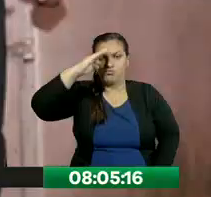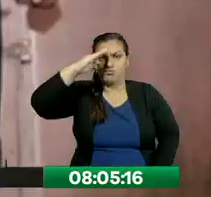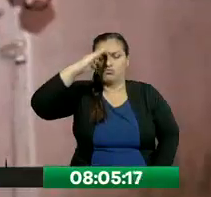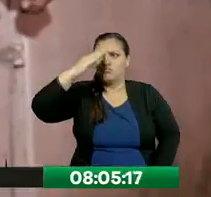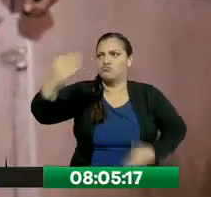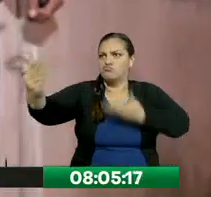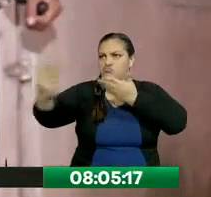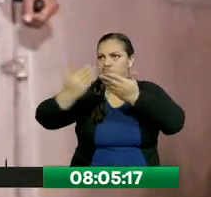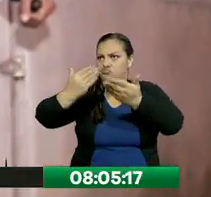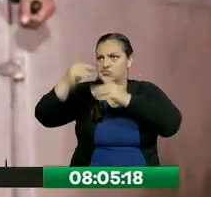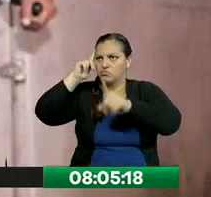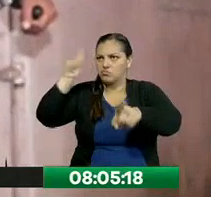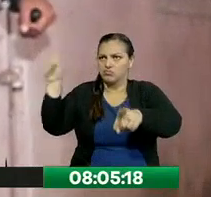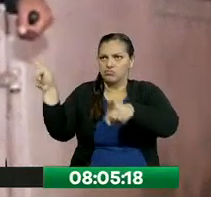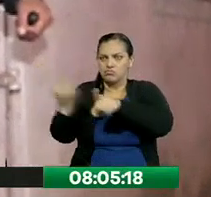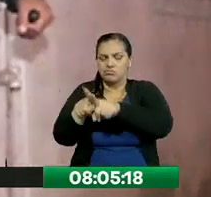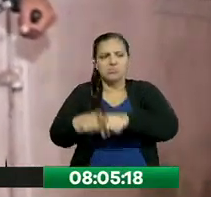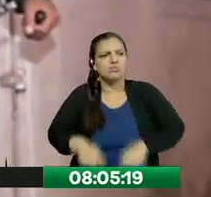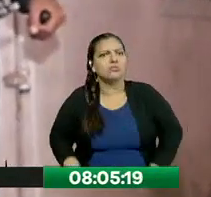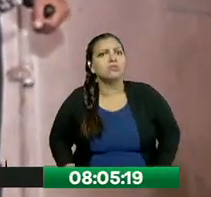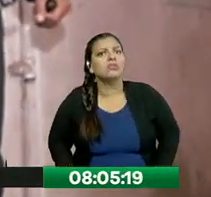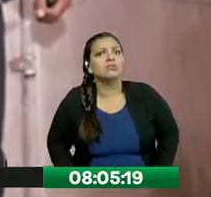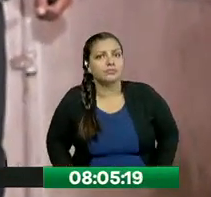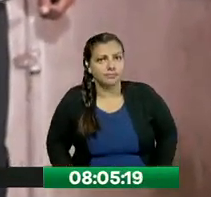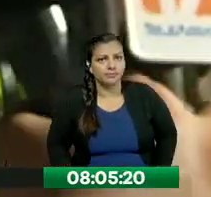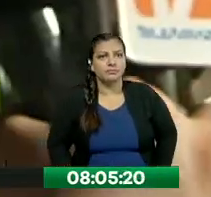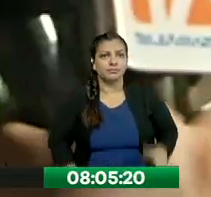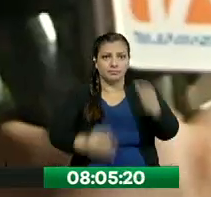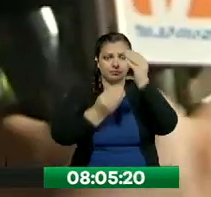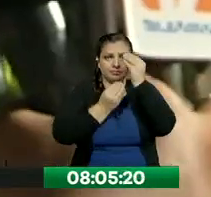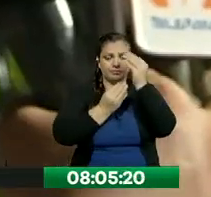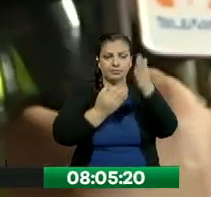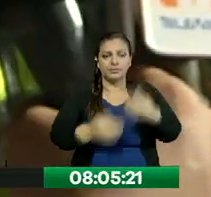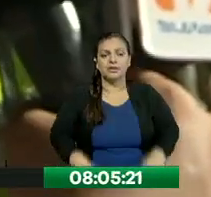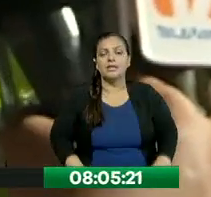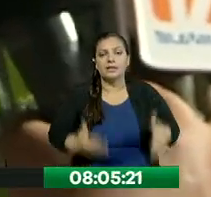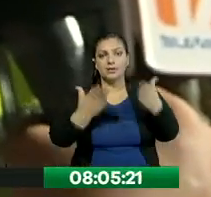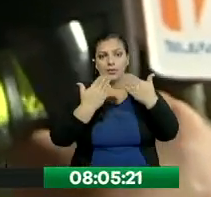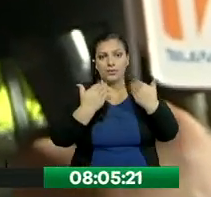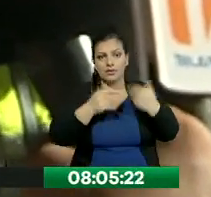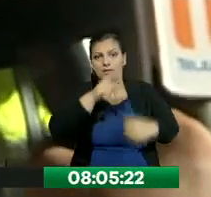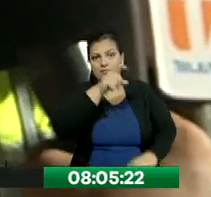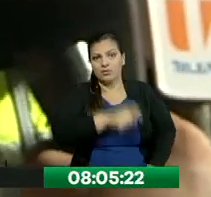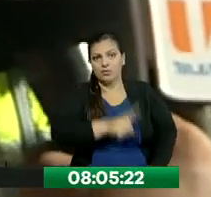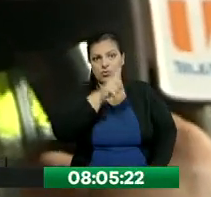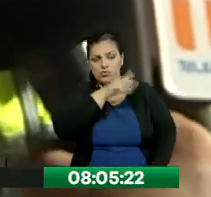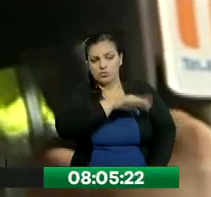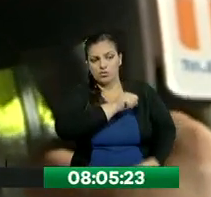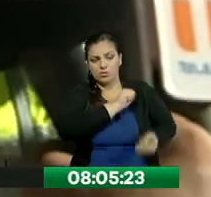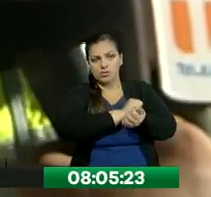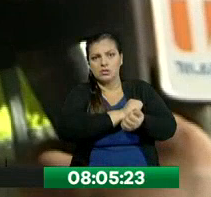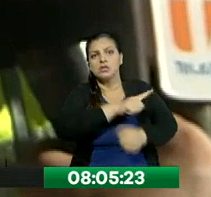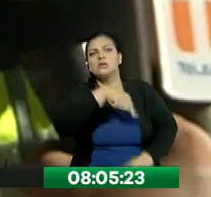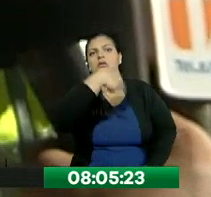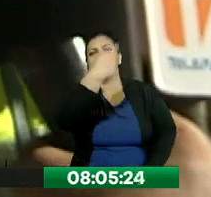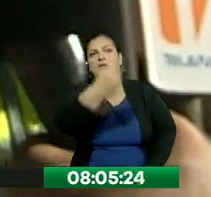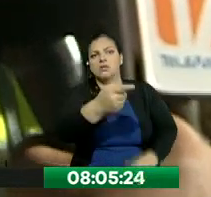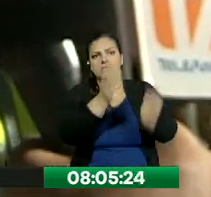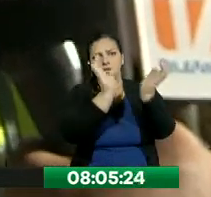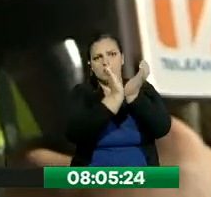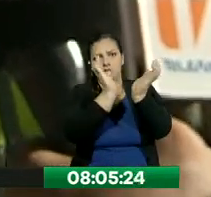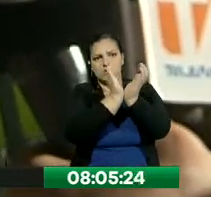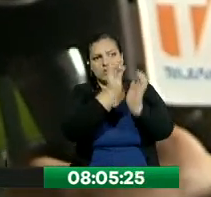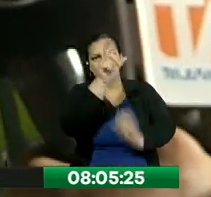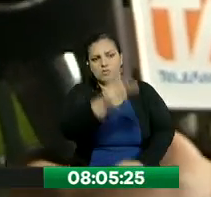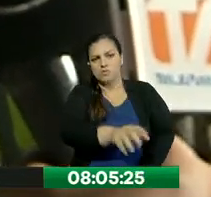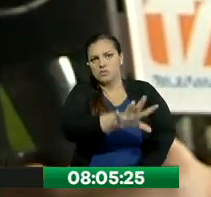la segunda en Milagro y la tercera en Chile. Las víctimas se logran denunciar el hecho allá en